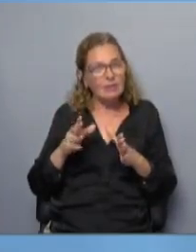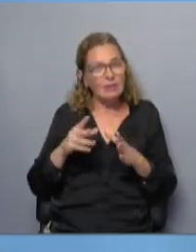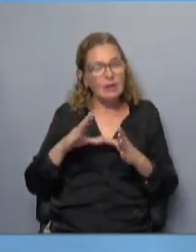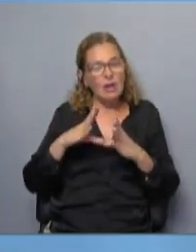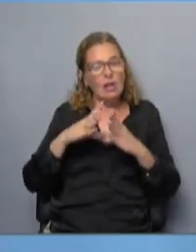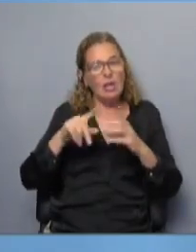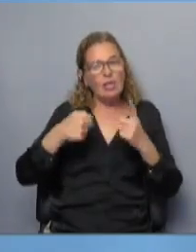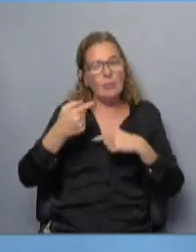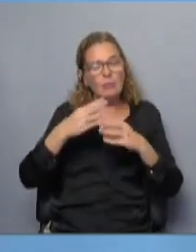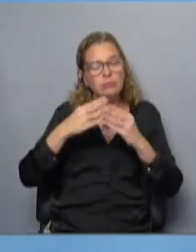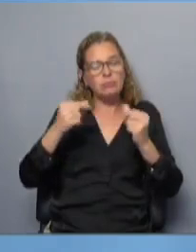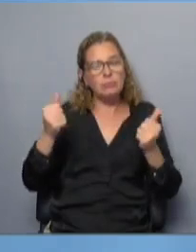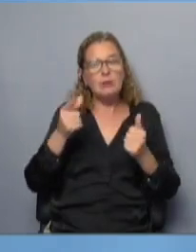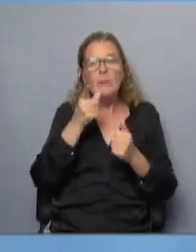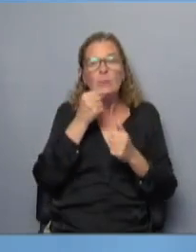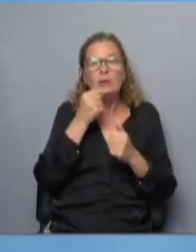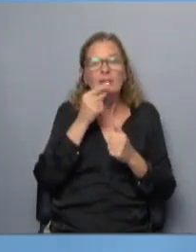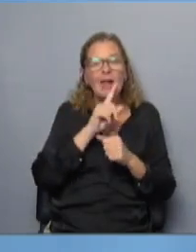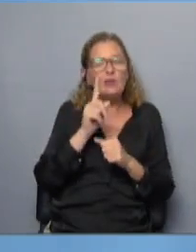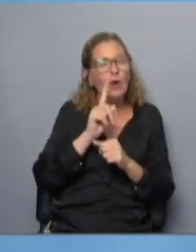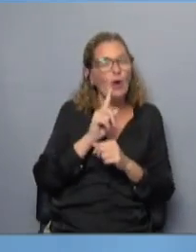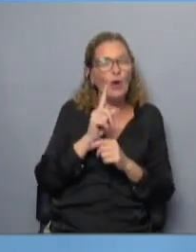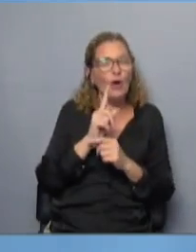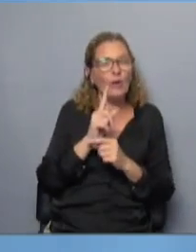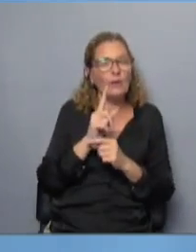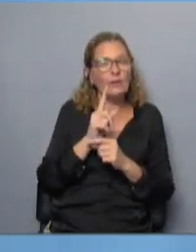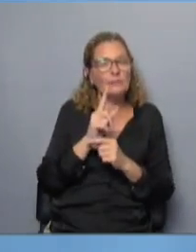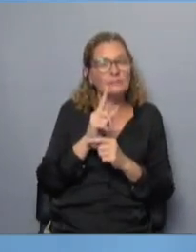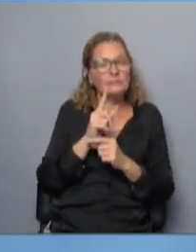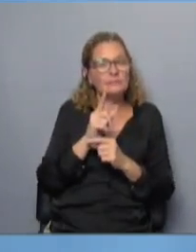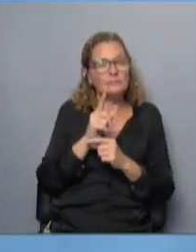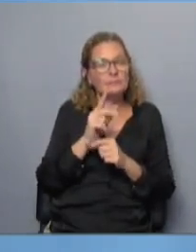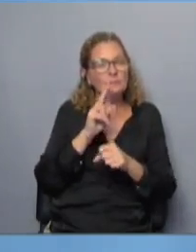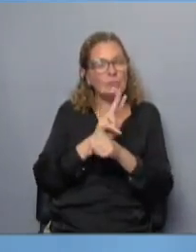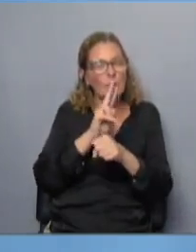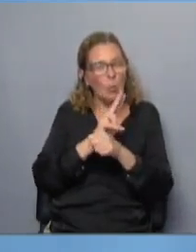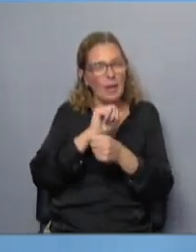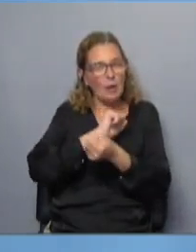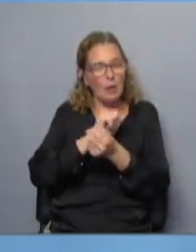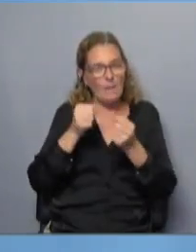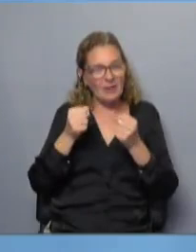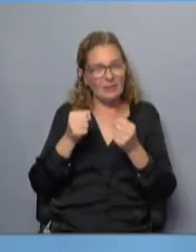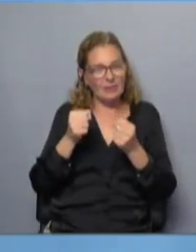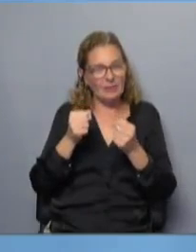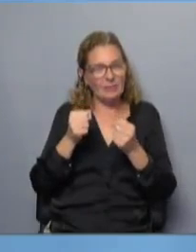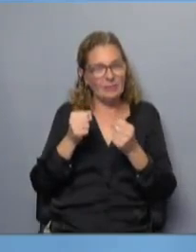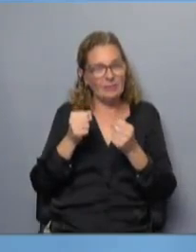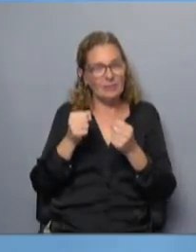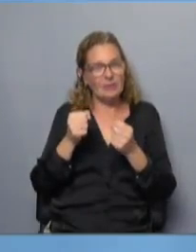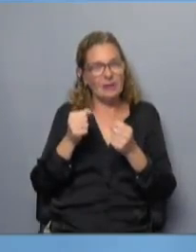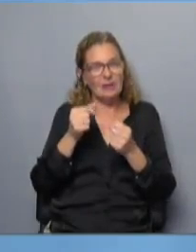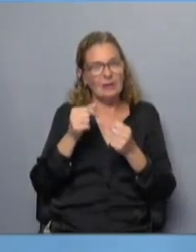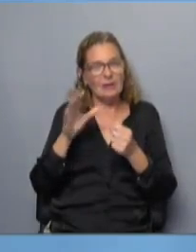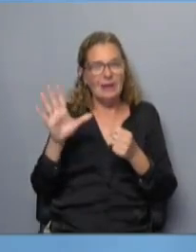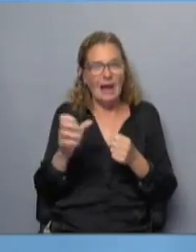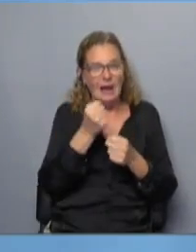yo la policía no debería cuidar a los presos debería agarrarlos y el